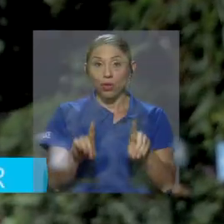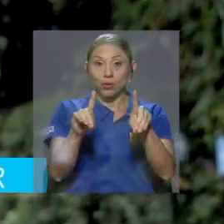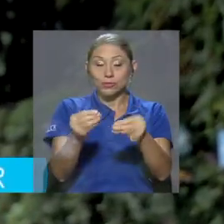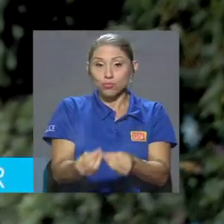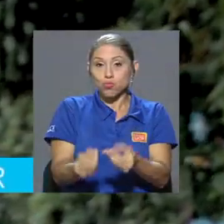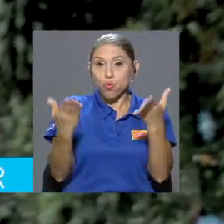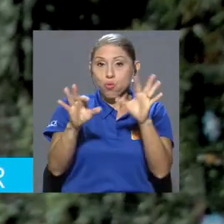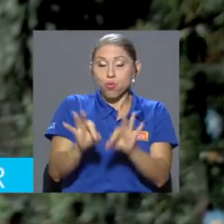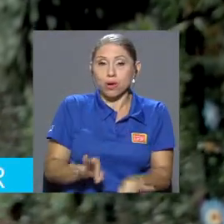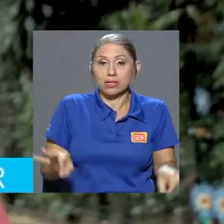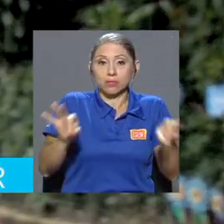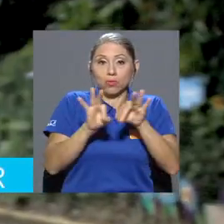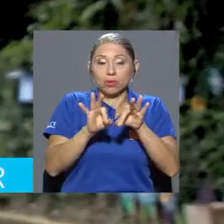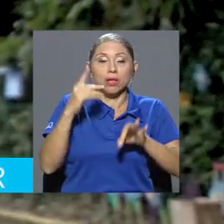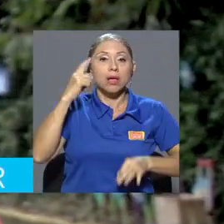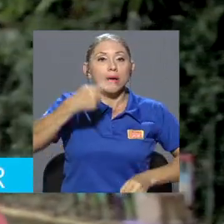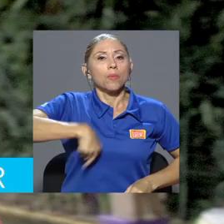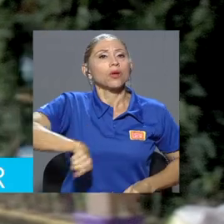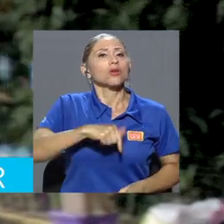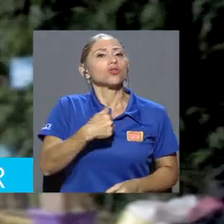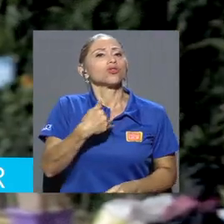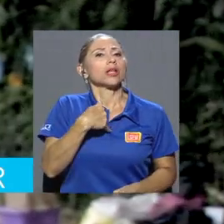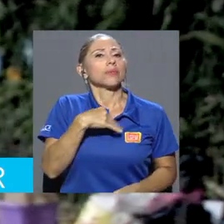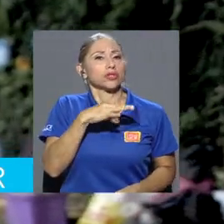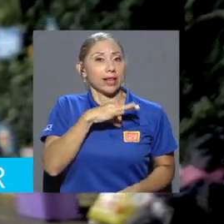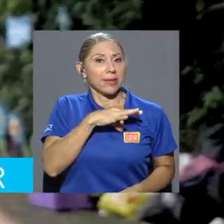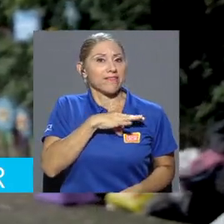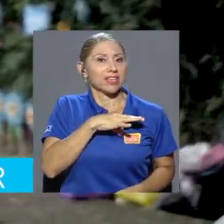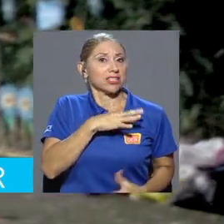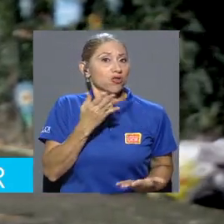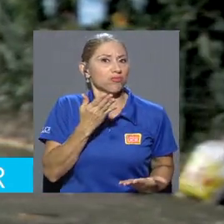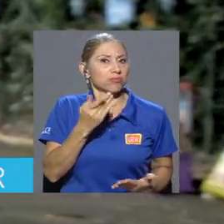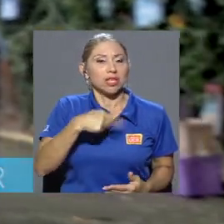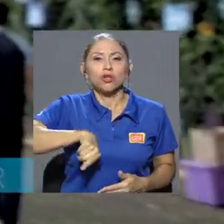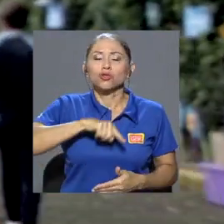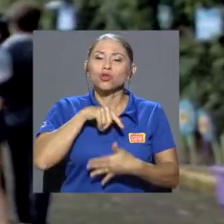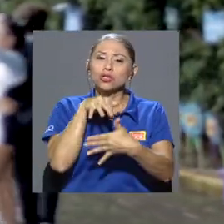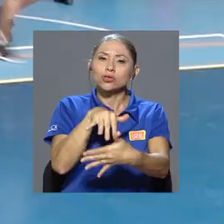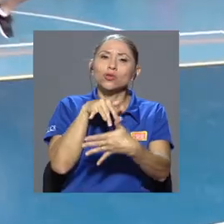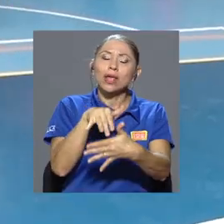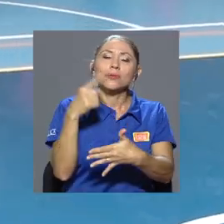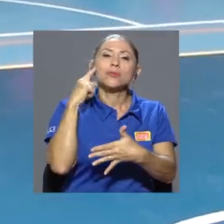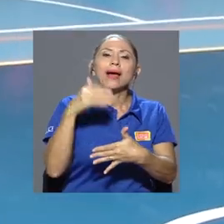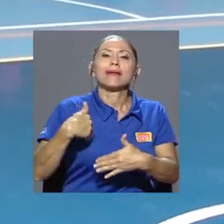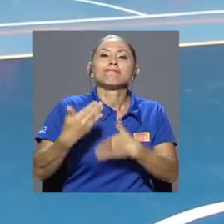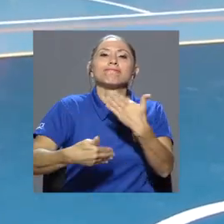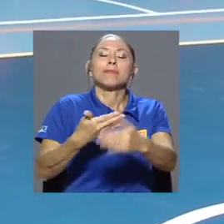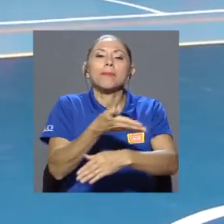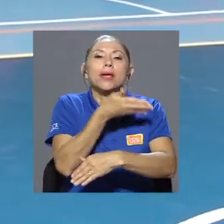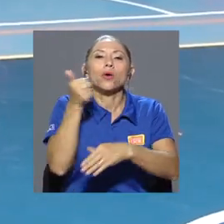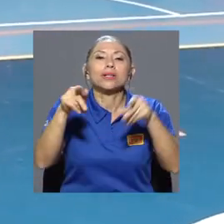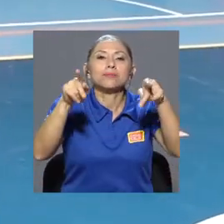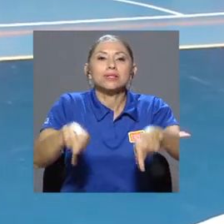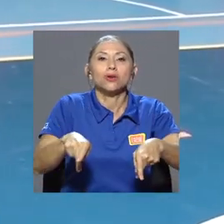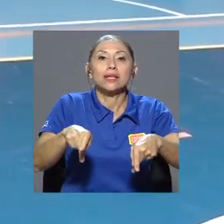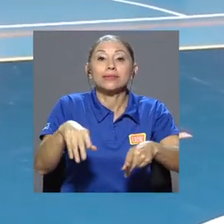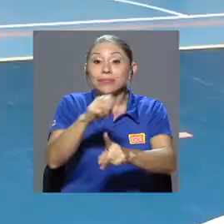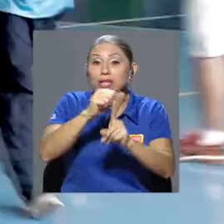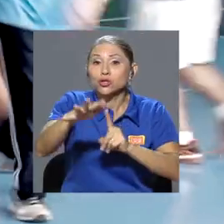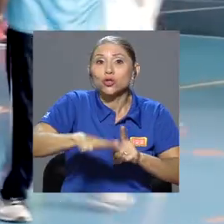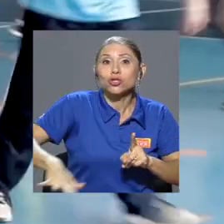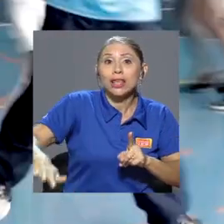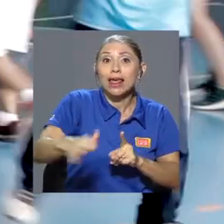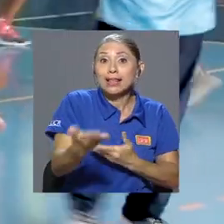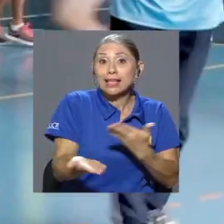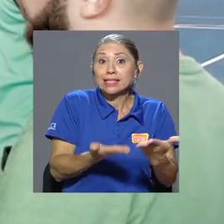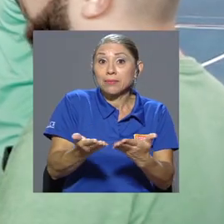pública es importante porque nosotros tenemos el beneficio que nosotros estudiamos porque queremos para ser mejores personas. A la sociedad le sirve que